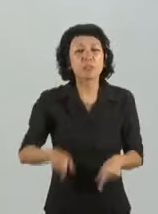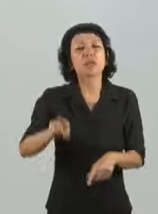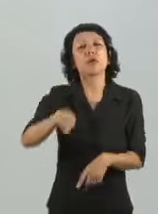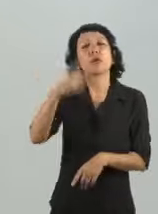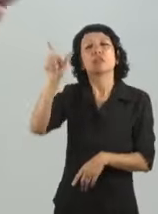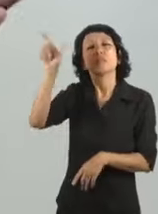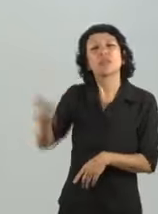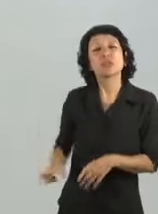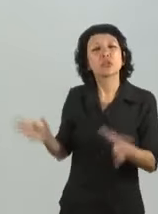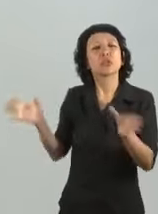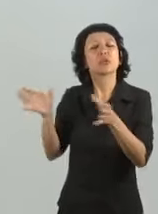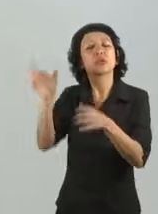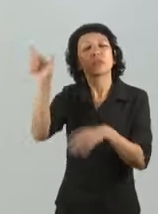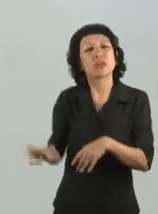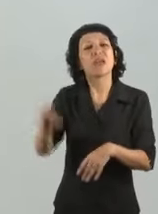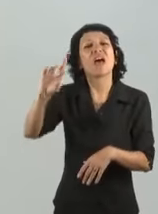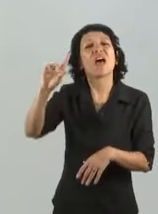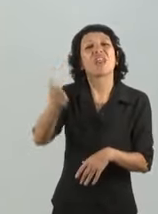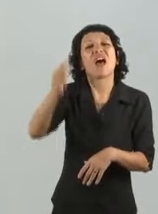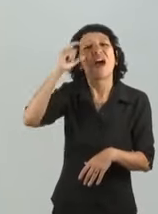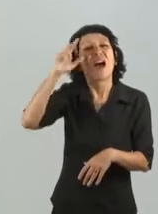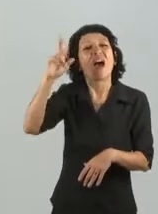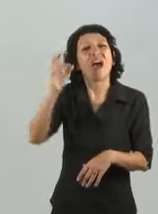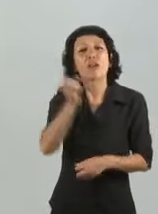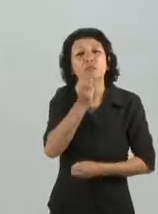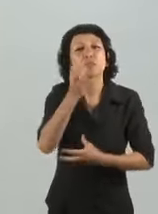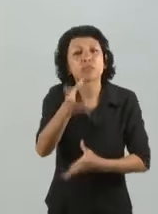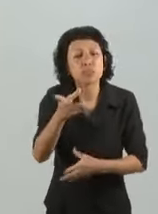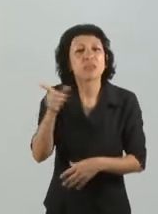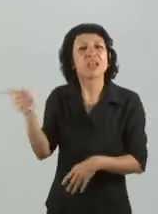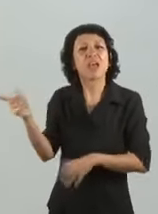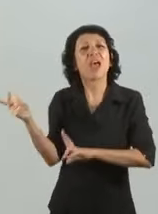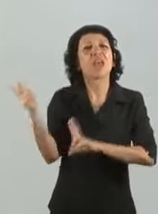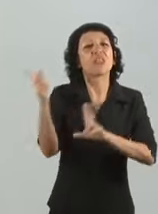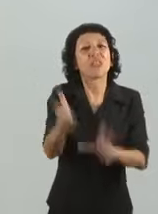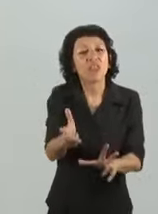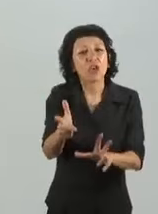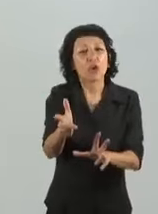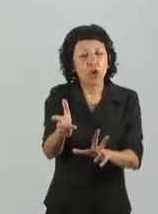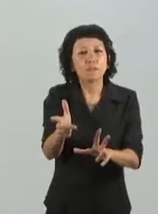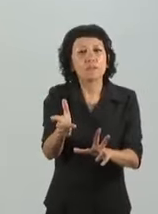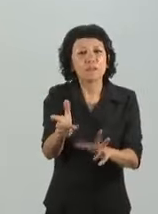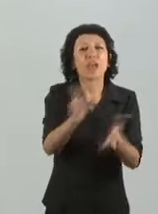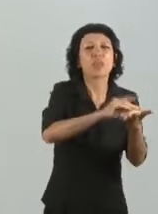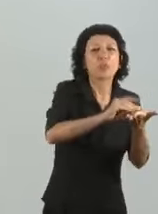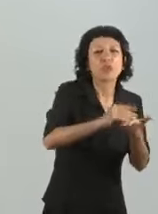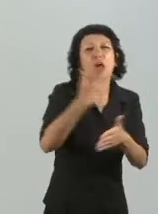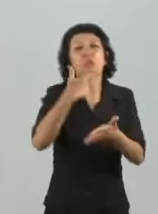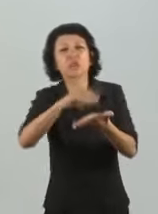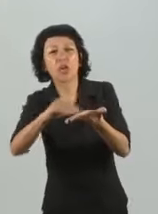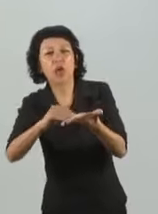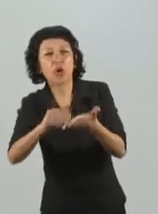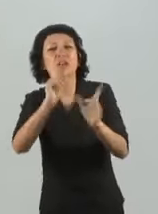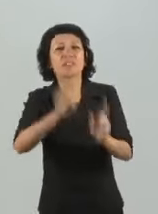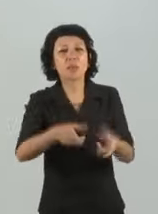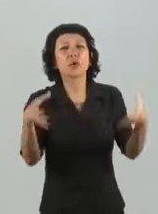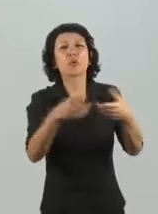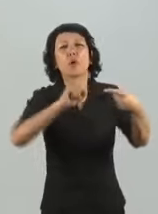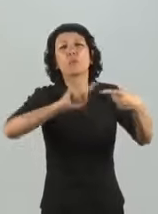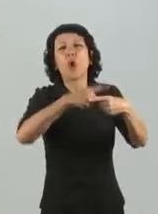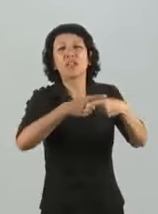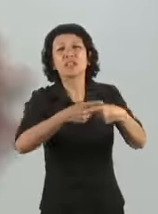la cgt Héctor daer que en los últimos días dijo que los los legisladores y los dirigentes políticos de la oposición que